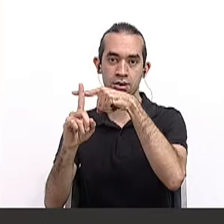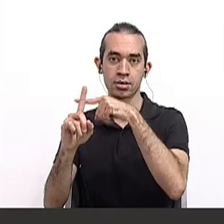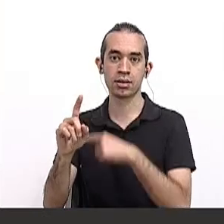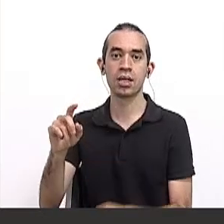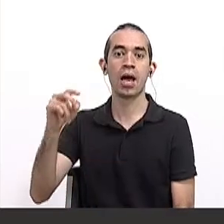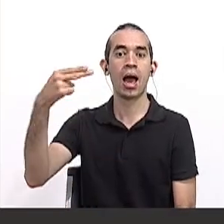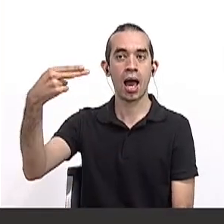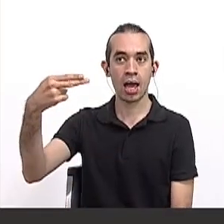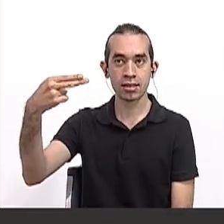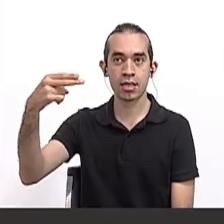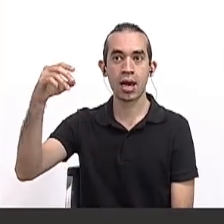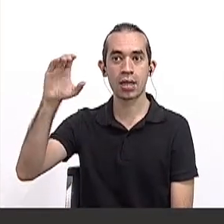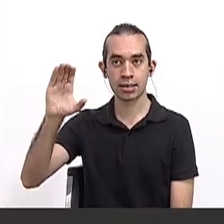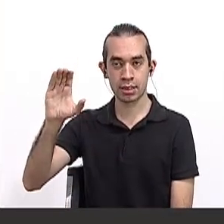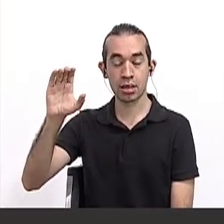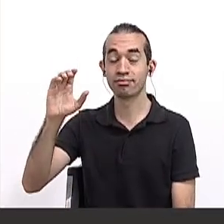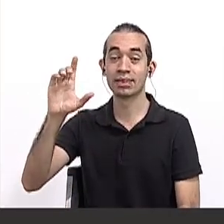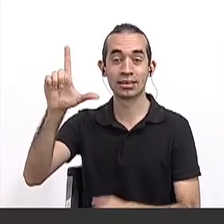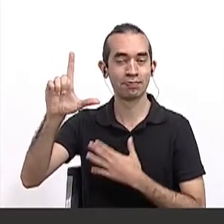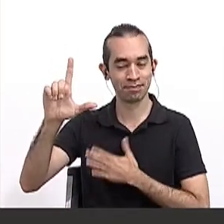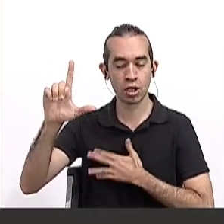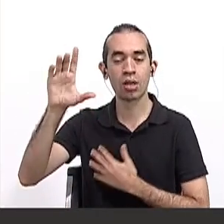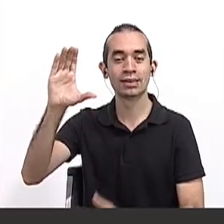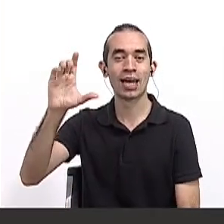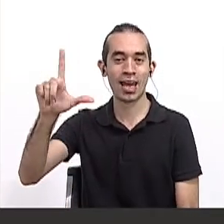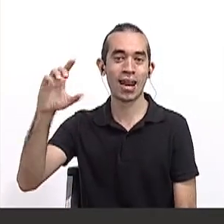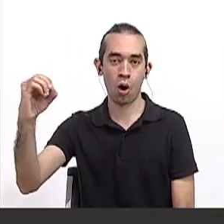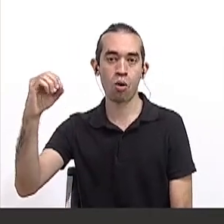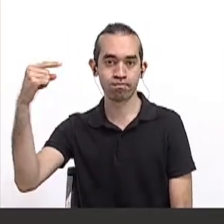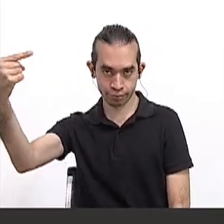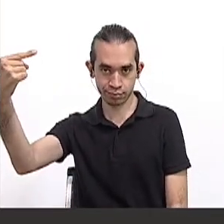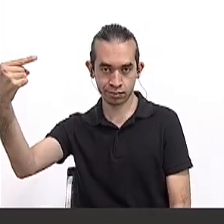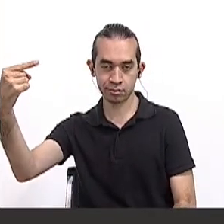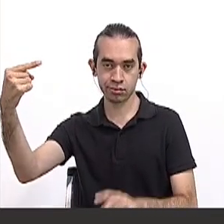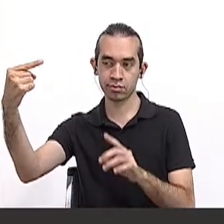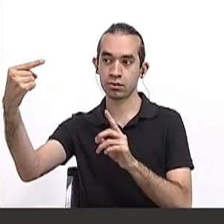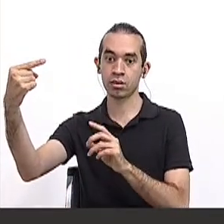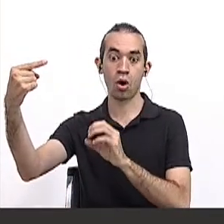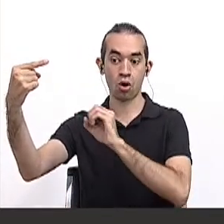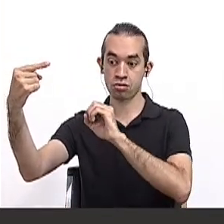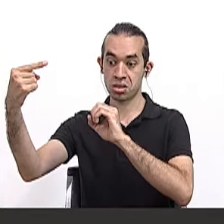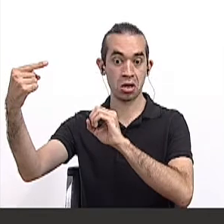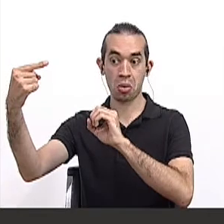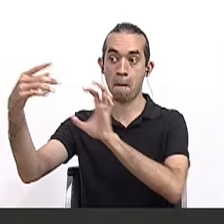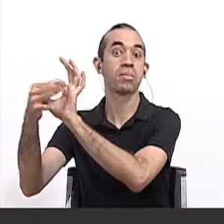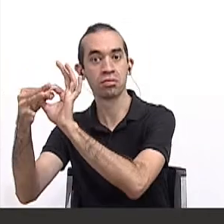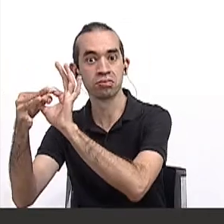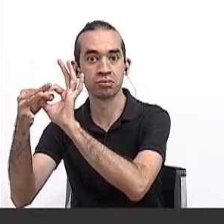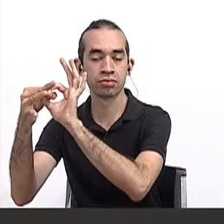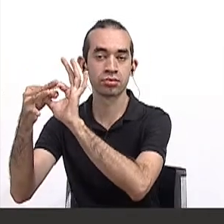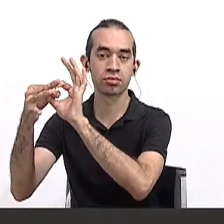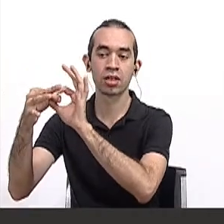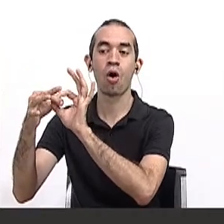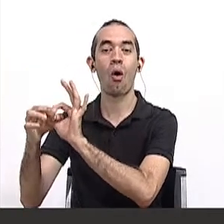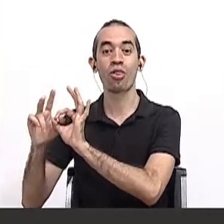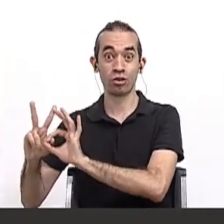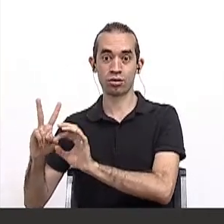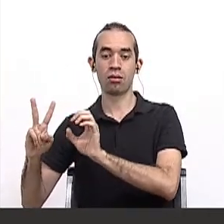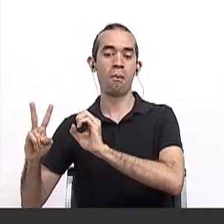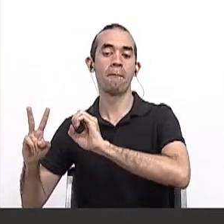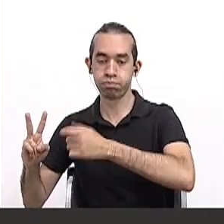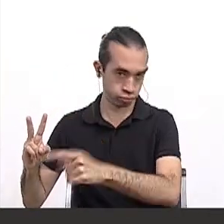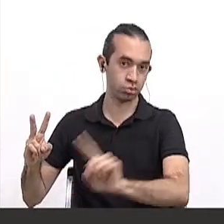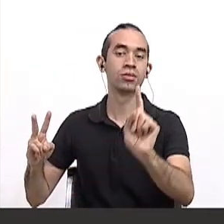hipoclorito. Este ion reacciona con un átomo de oxígeno, liberando cloro, el cual reacciona y destruye